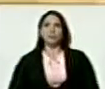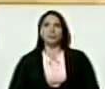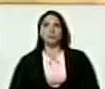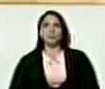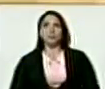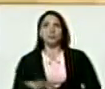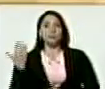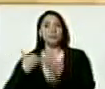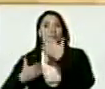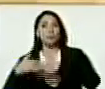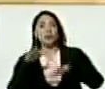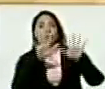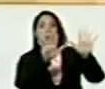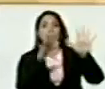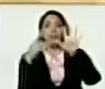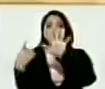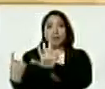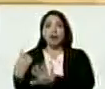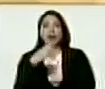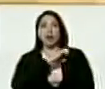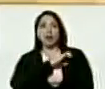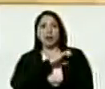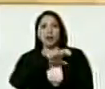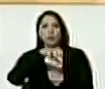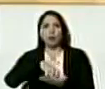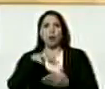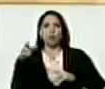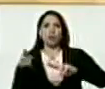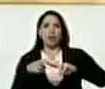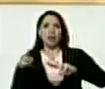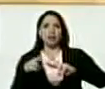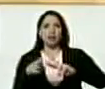el pasado 16 de enero en el estado Táchira,